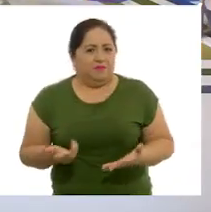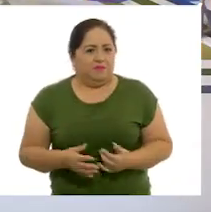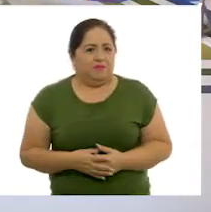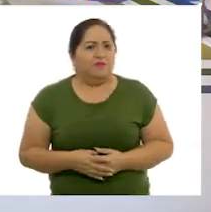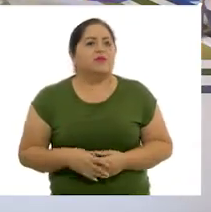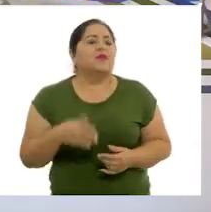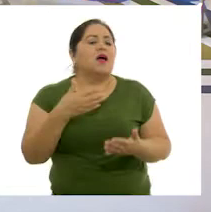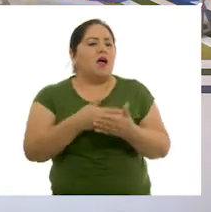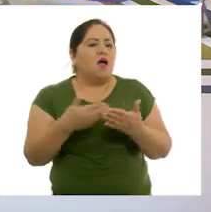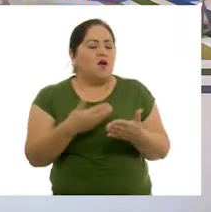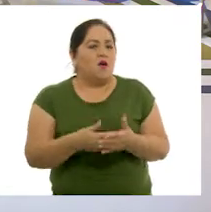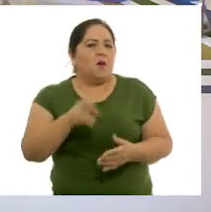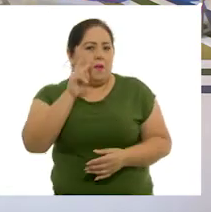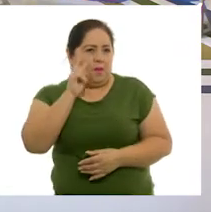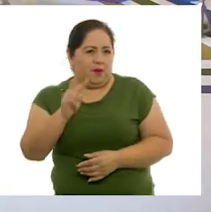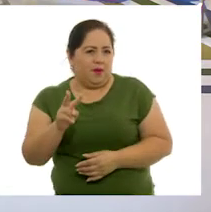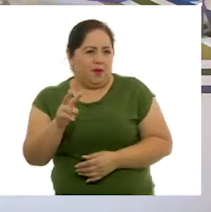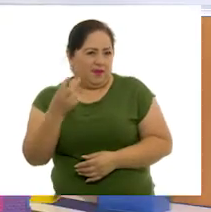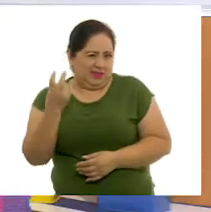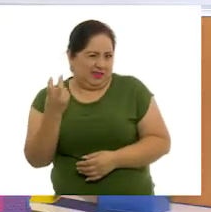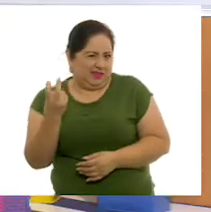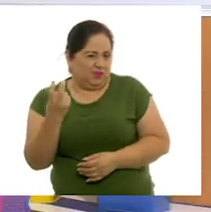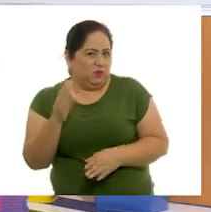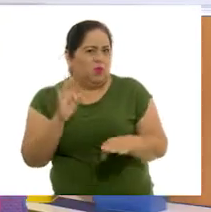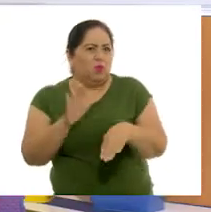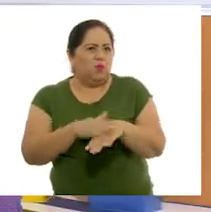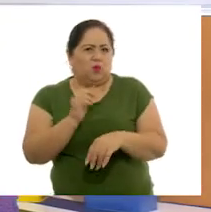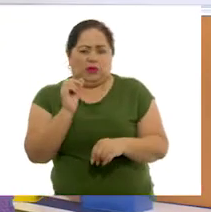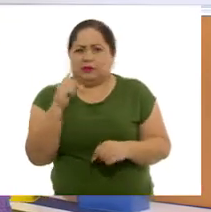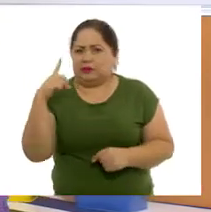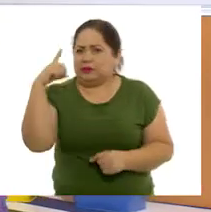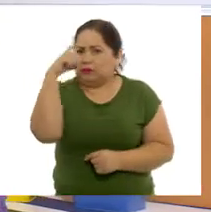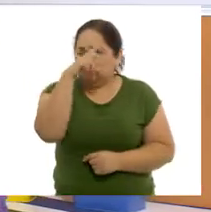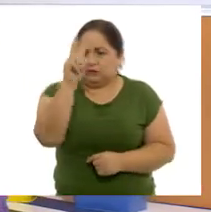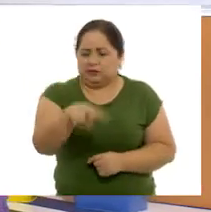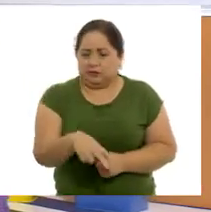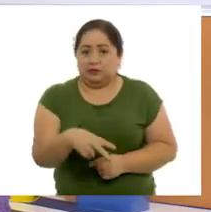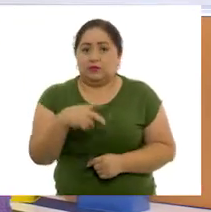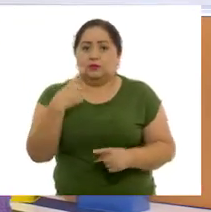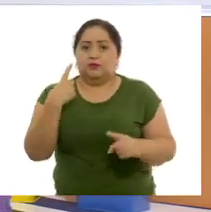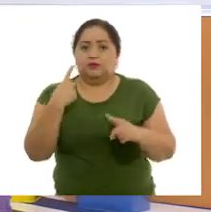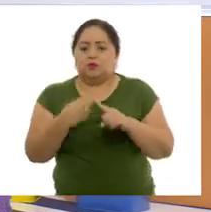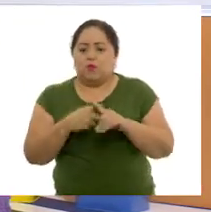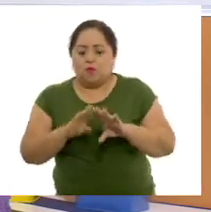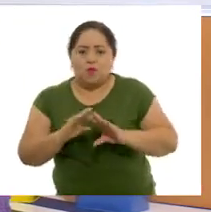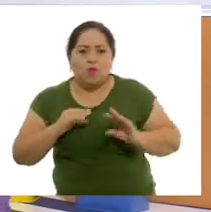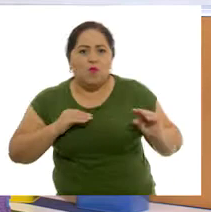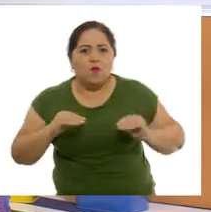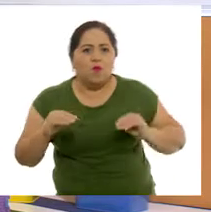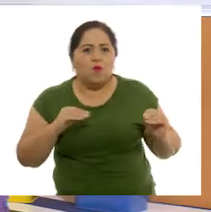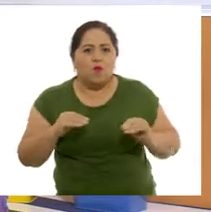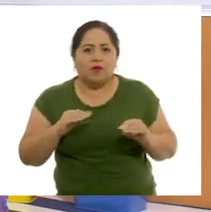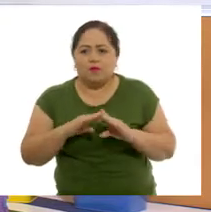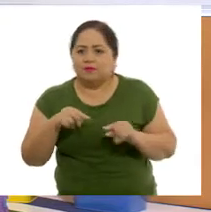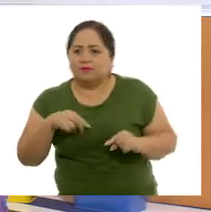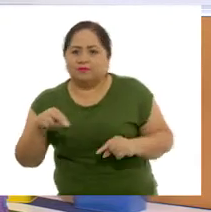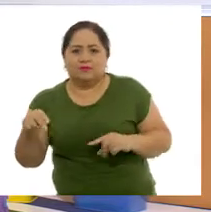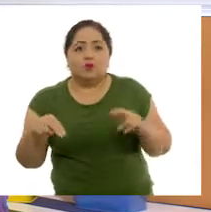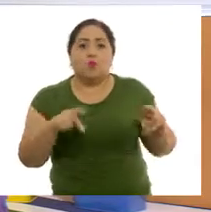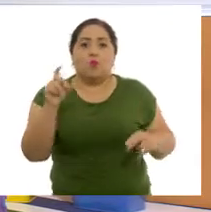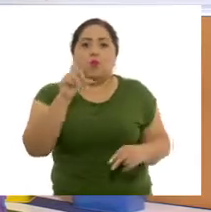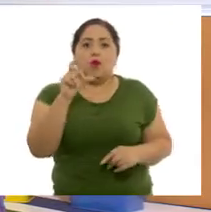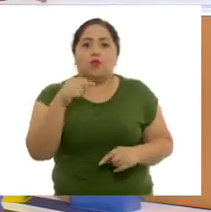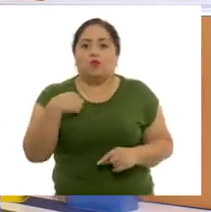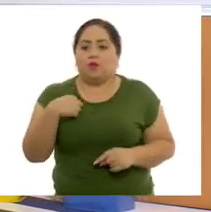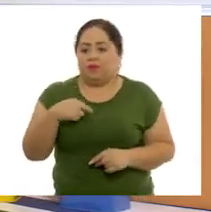¿Qué les parece? Bueno, vamos a hablar un poquito a esto, porque bueno, está un poquito complicado, ¿verdad? La simetría de traslación es cuando yo me